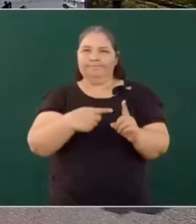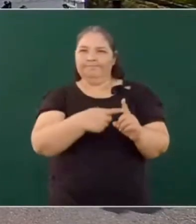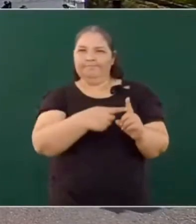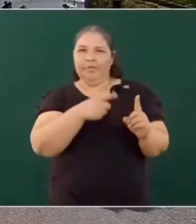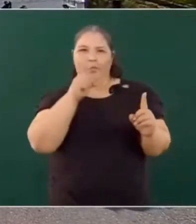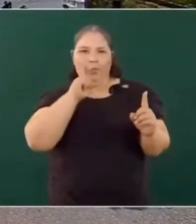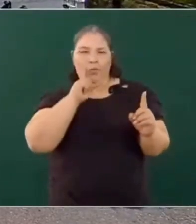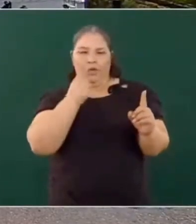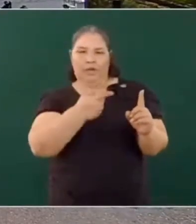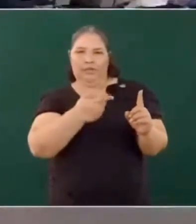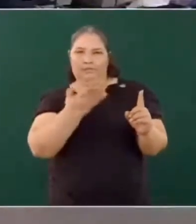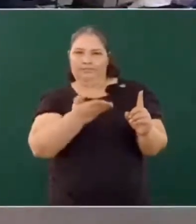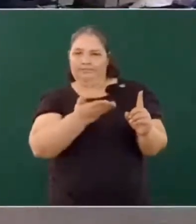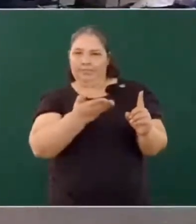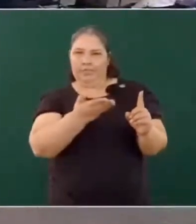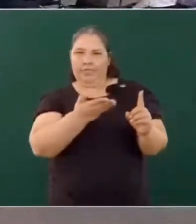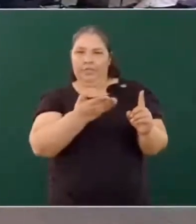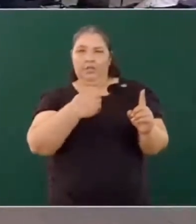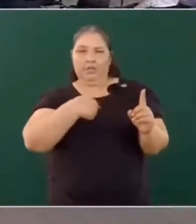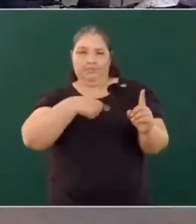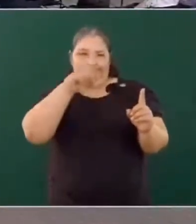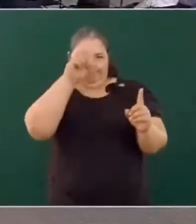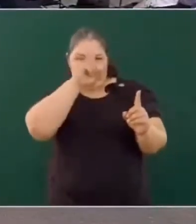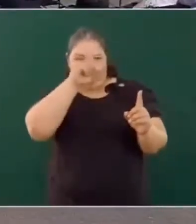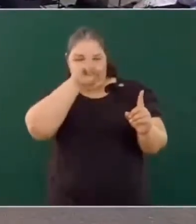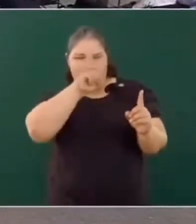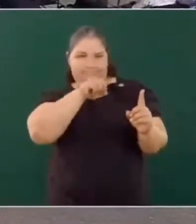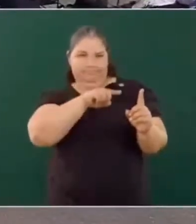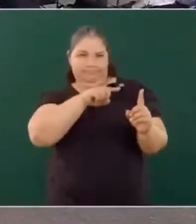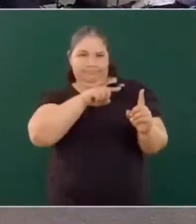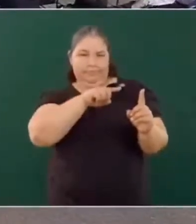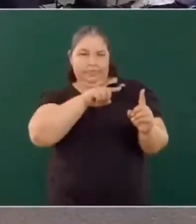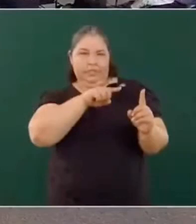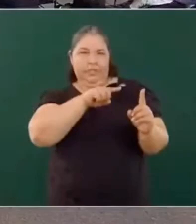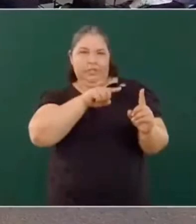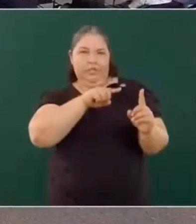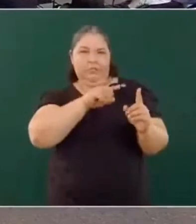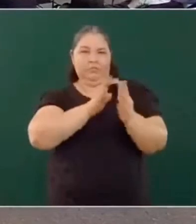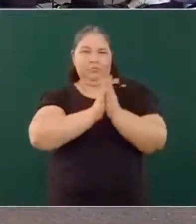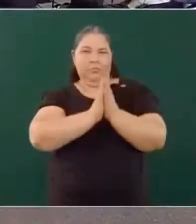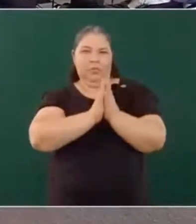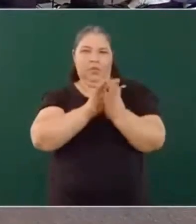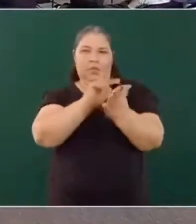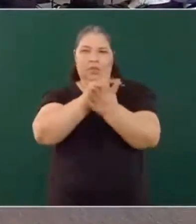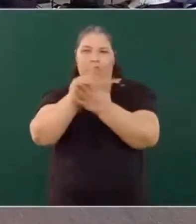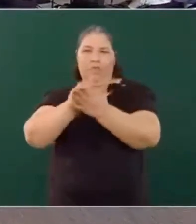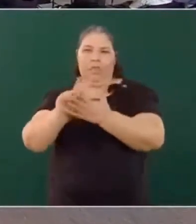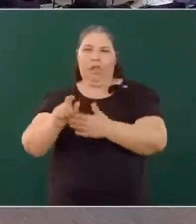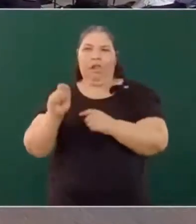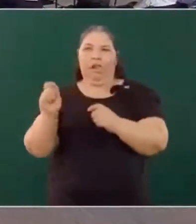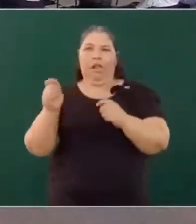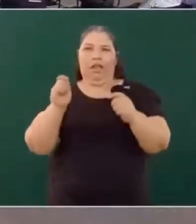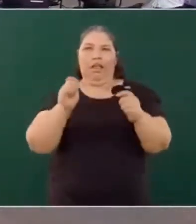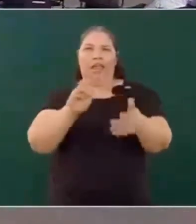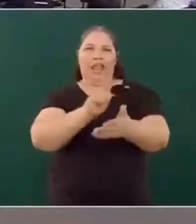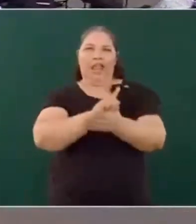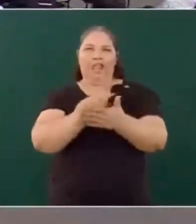Lo único que le recomendé es que mandara a limpiar con albahaca y otras hierbas